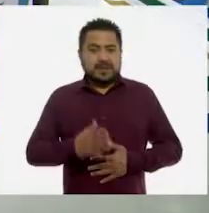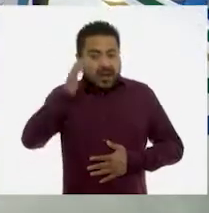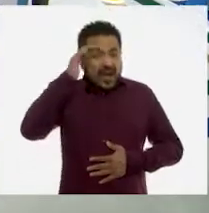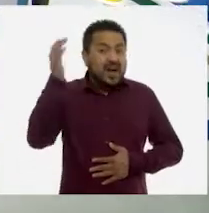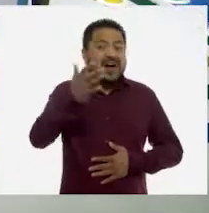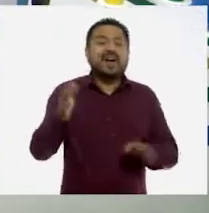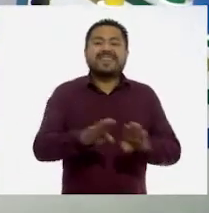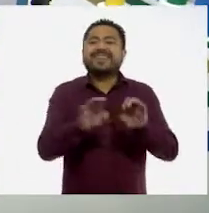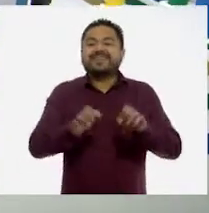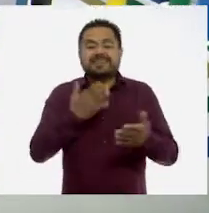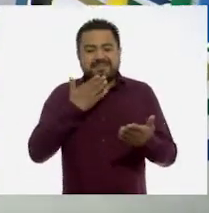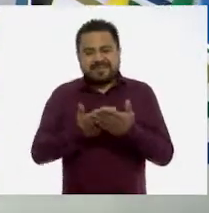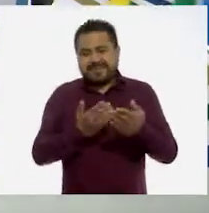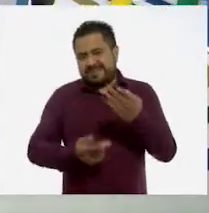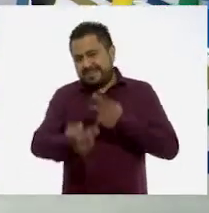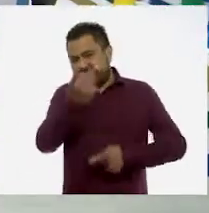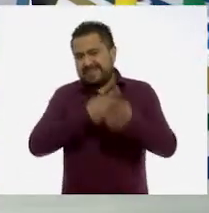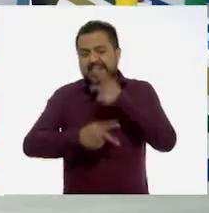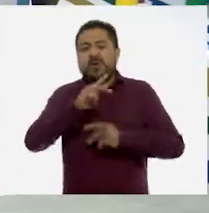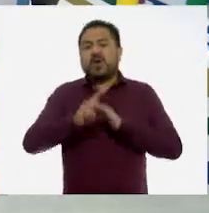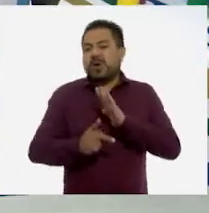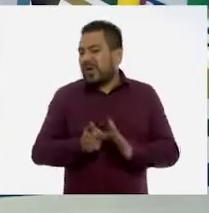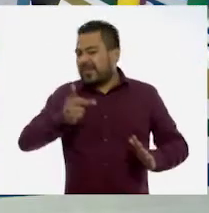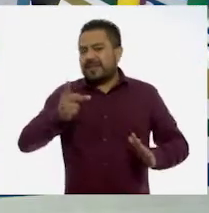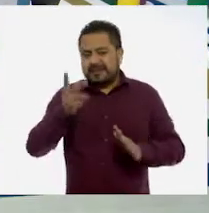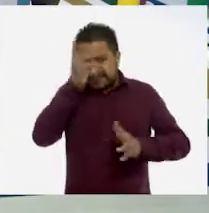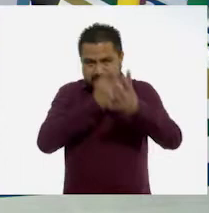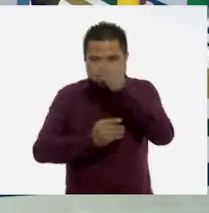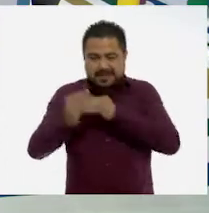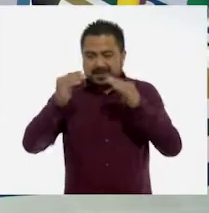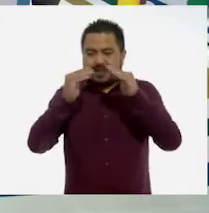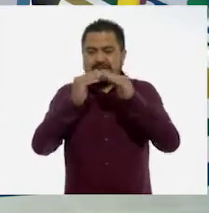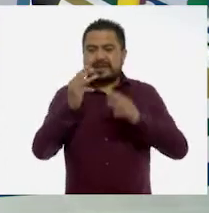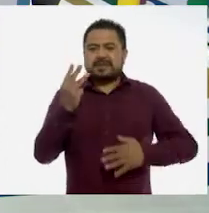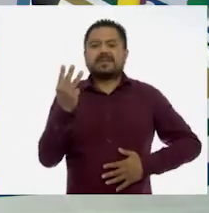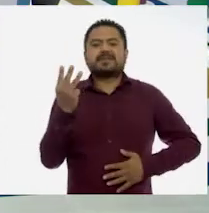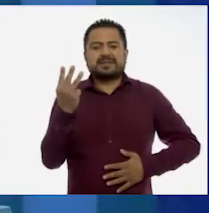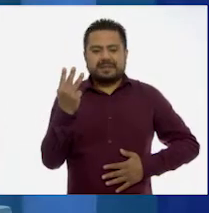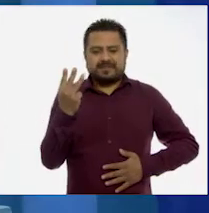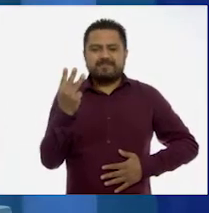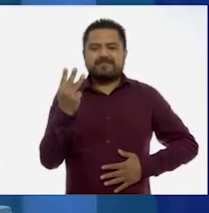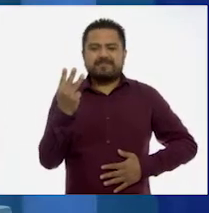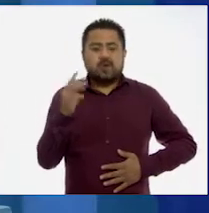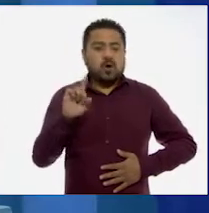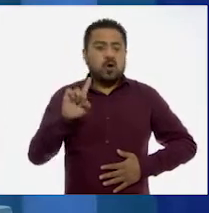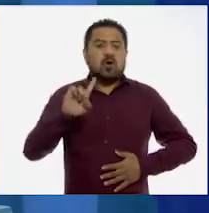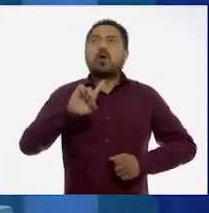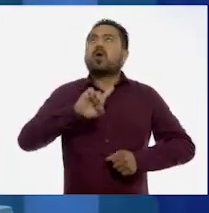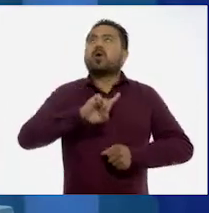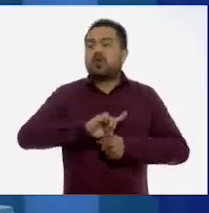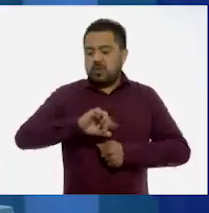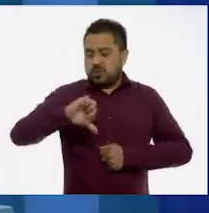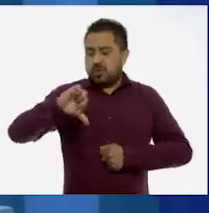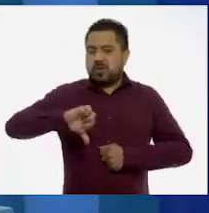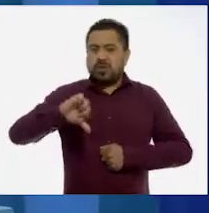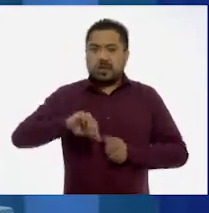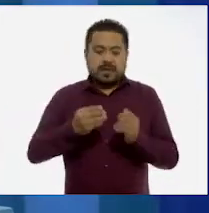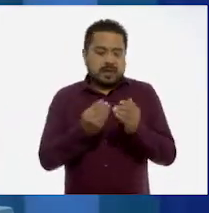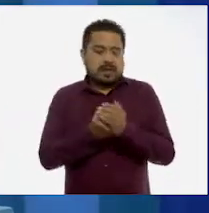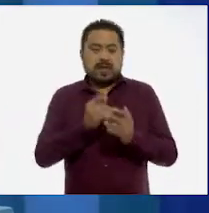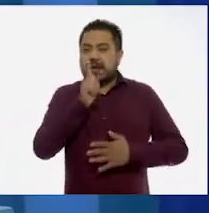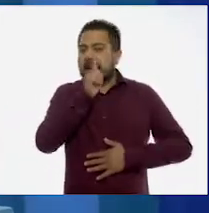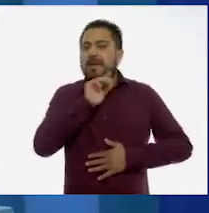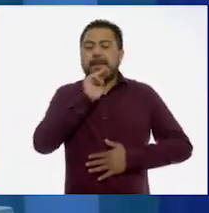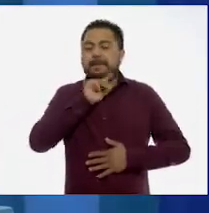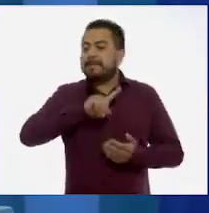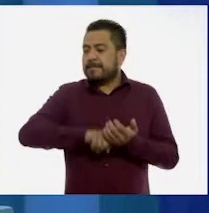Hola, ¿cómo están? Les damos la bienvenida nuevamente a Aprende en Casa 3. Y el día de hoy, para su sesión de lengua materna,